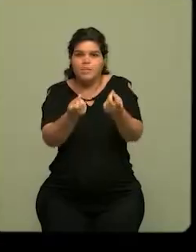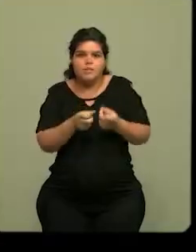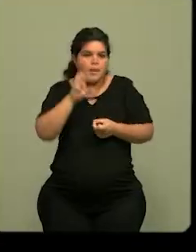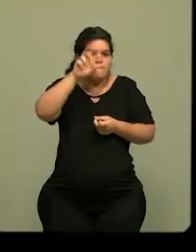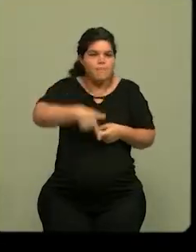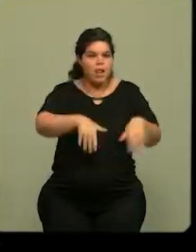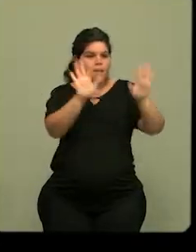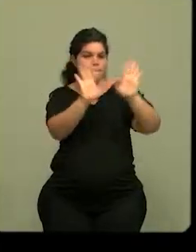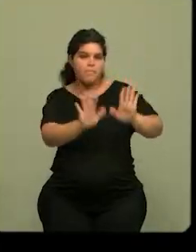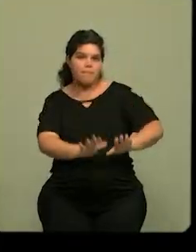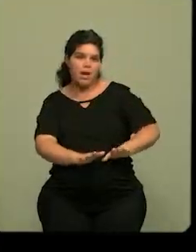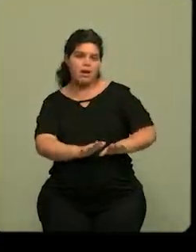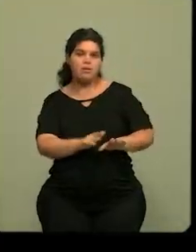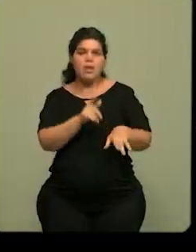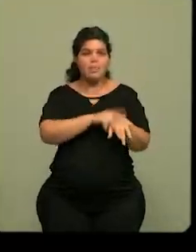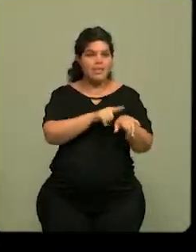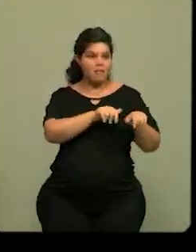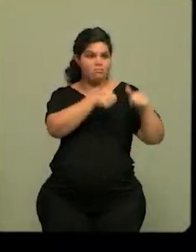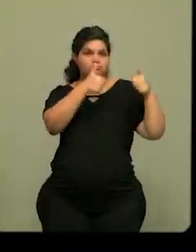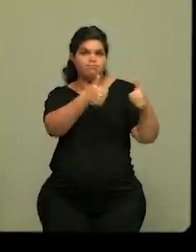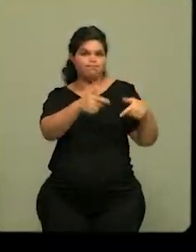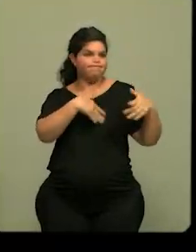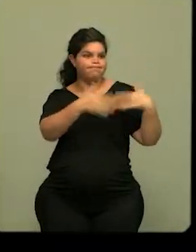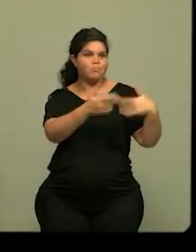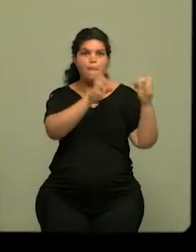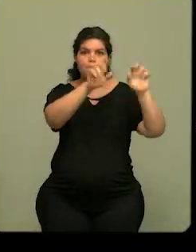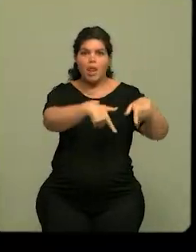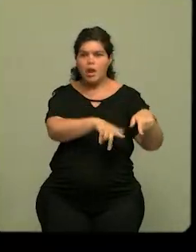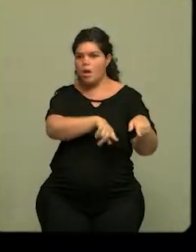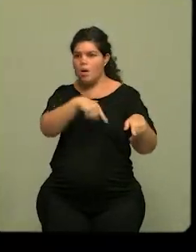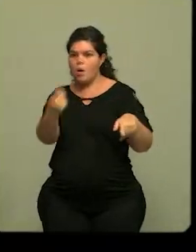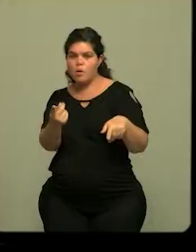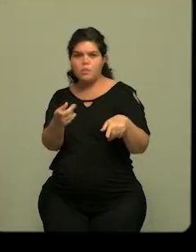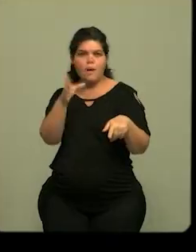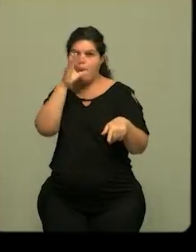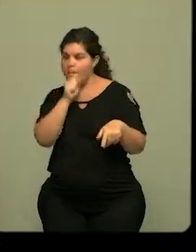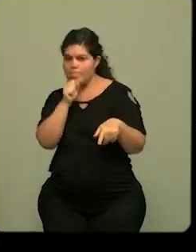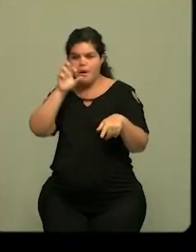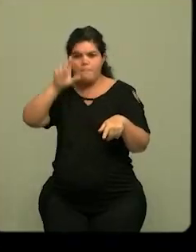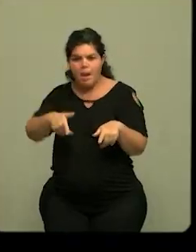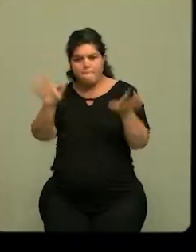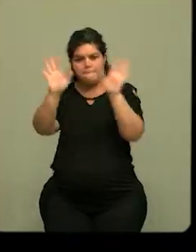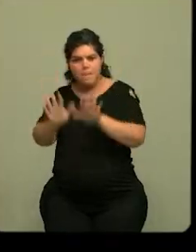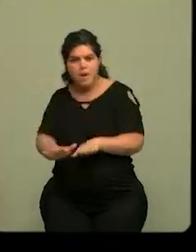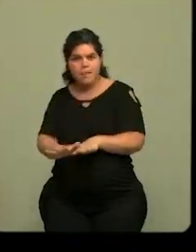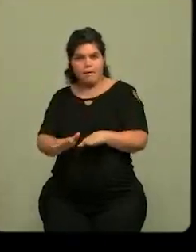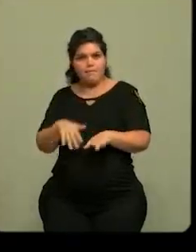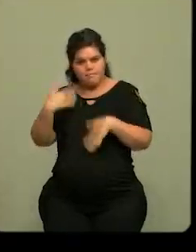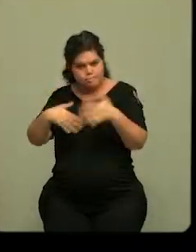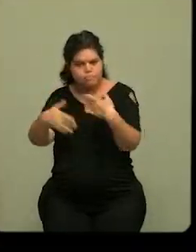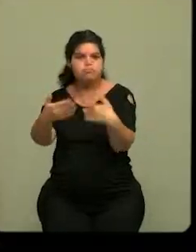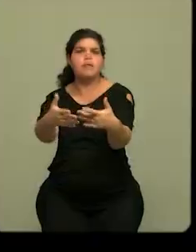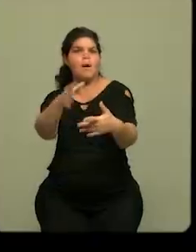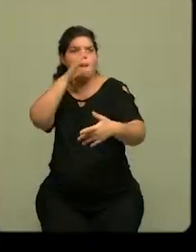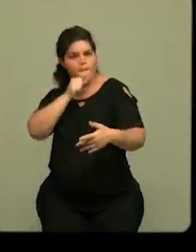para aprovechar los buenos tiempos y sobrevivir en los menos generosos. Para atender qué sucede específicamente